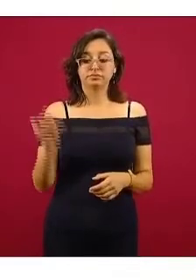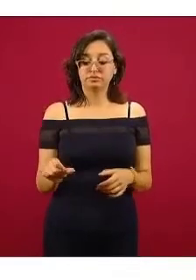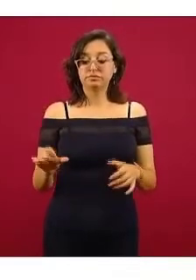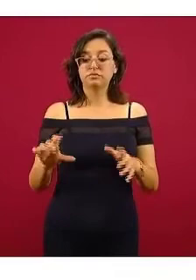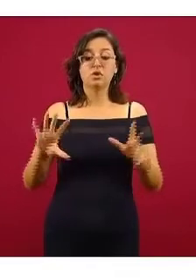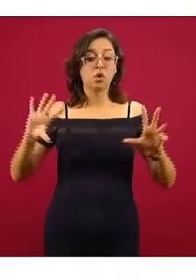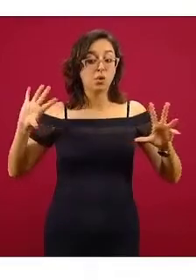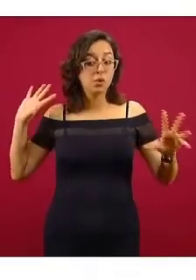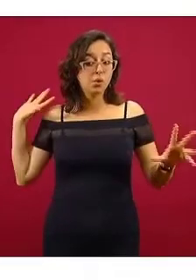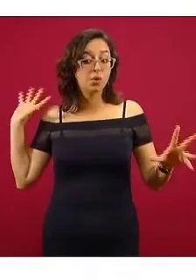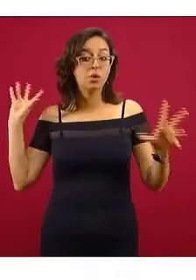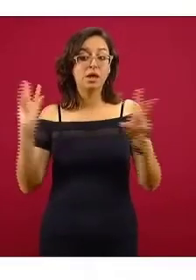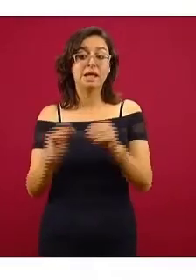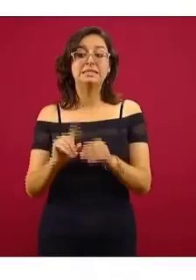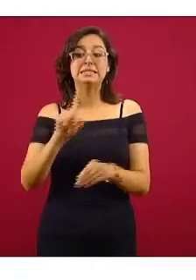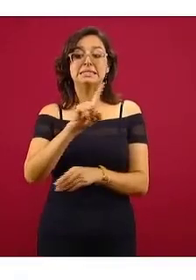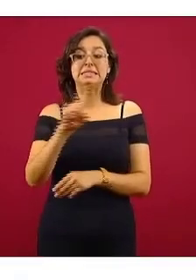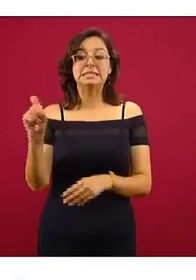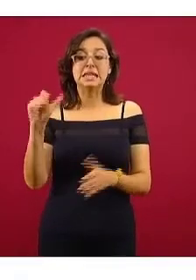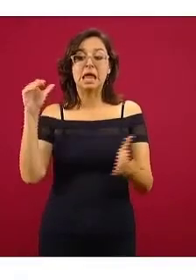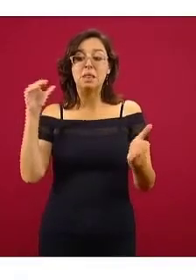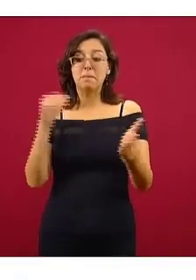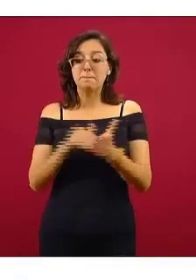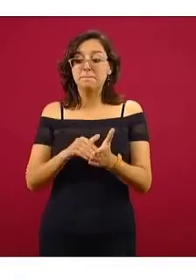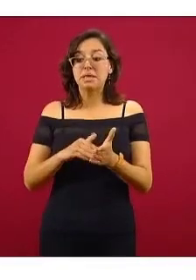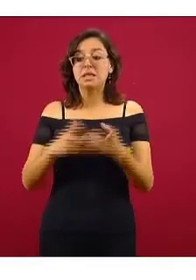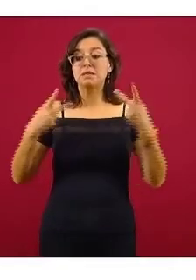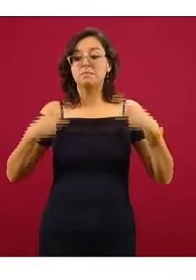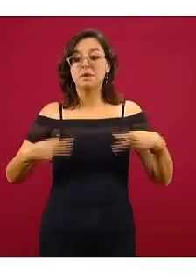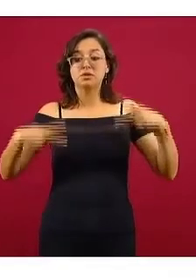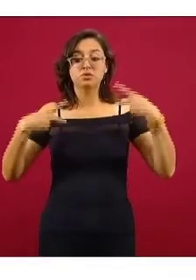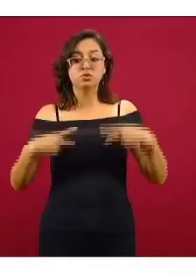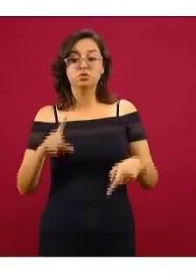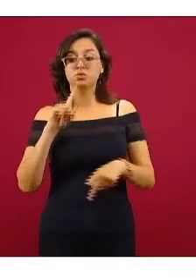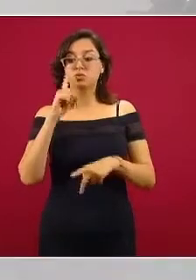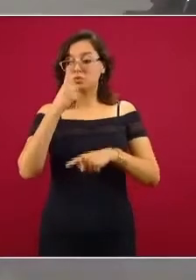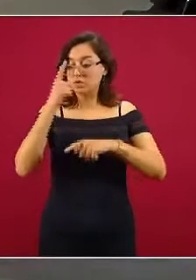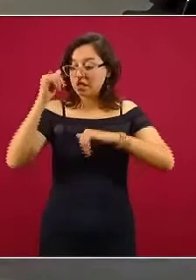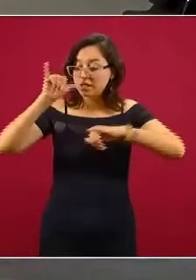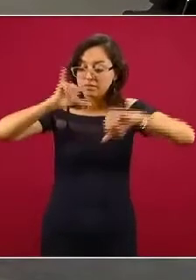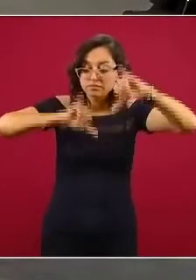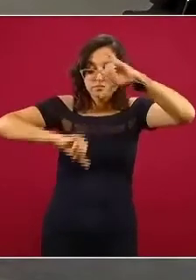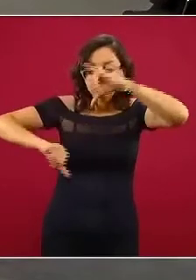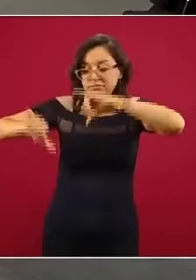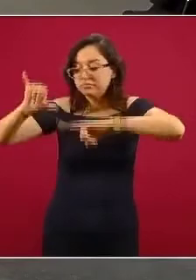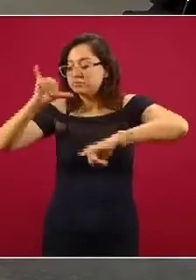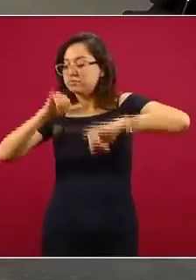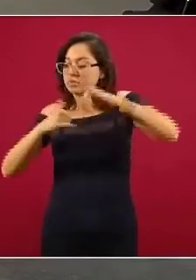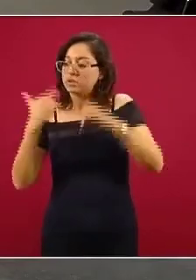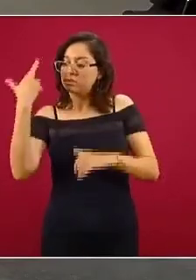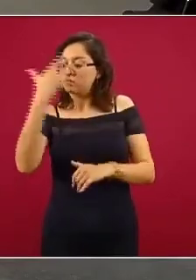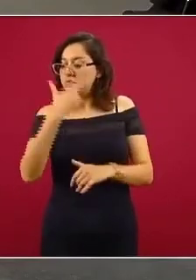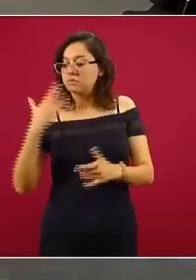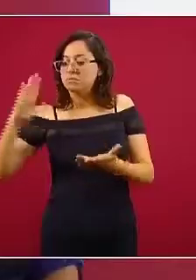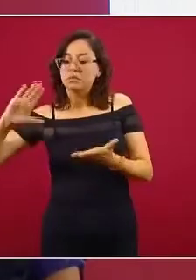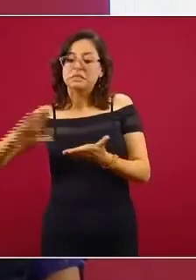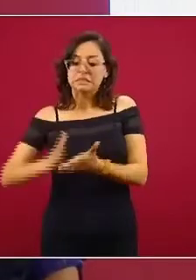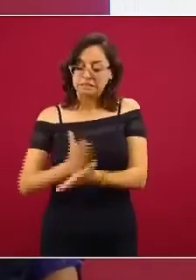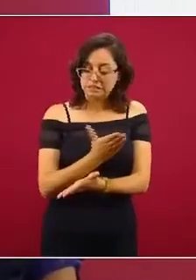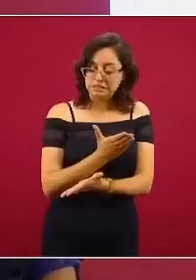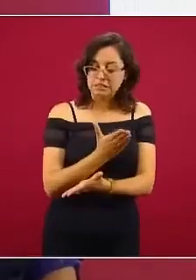superando más de 100.000 las personas que han sido estudiadas, que en su momento han sido clasificadas como